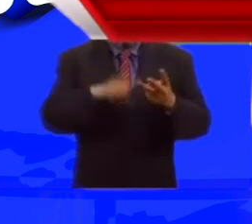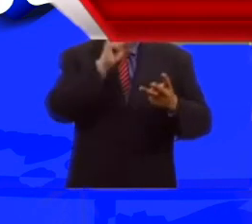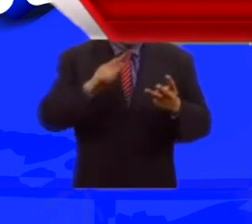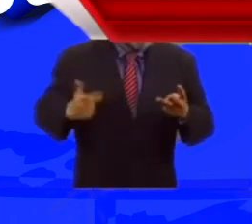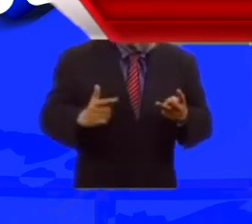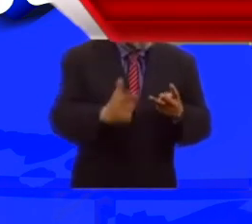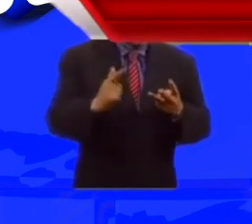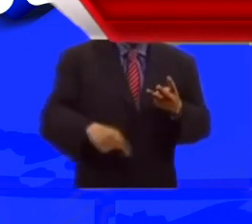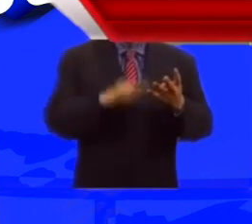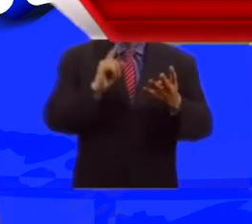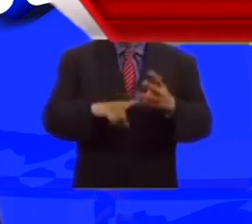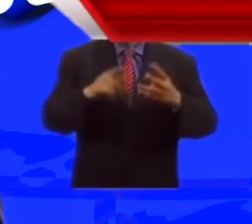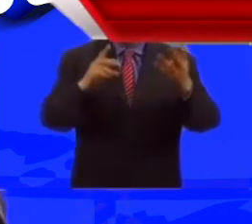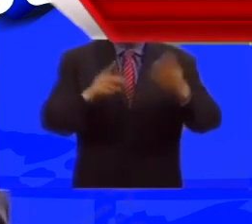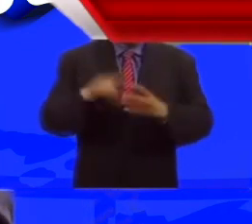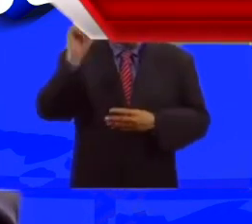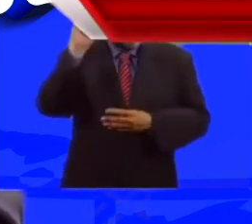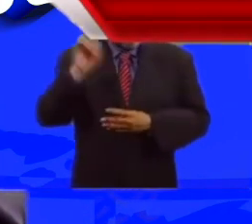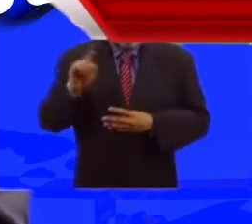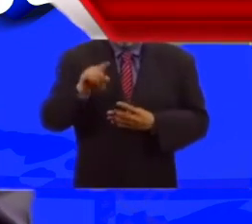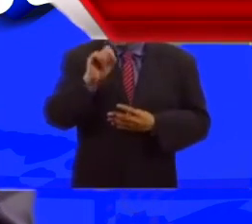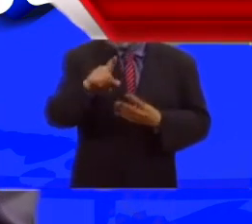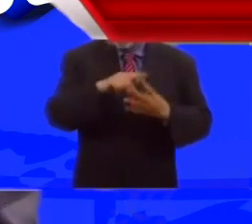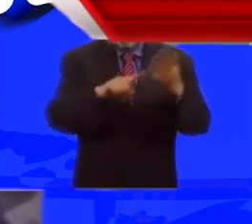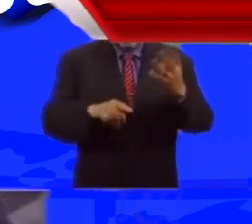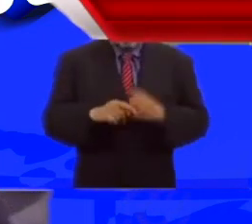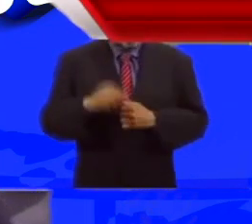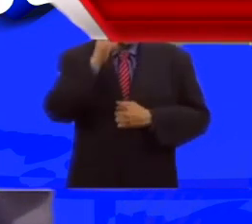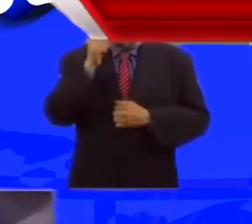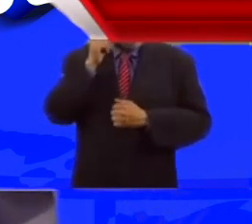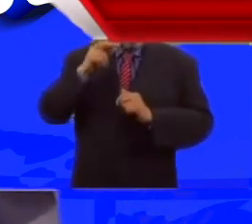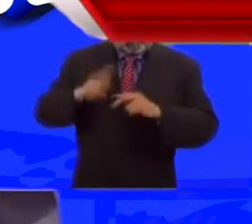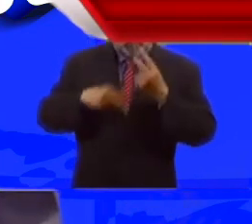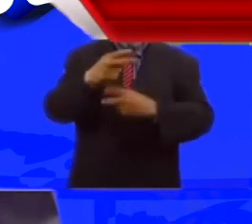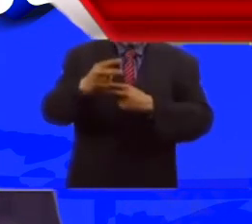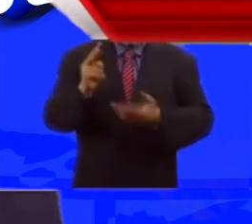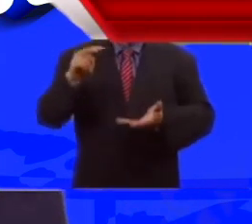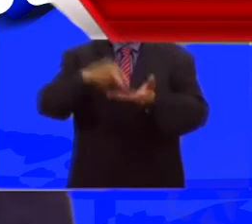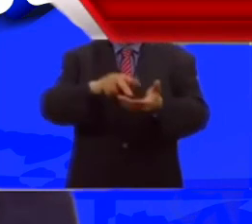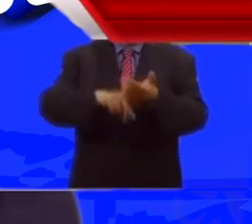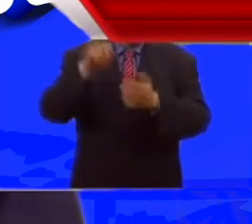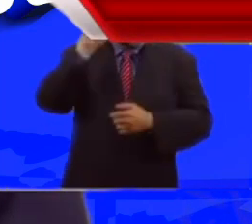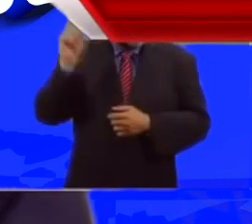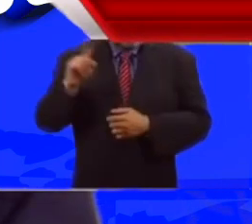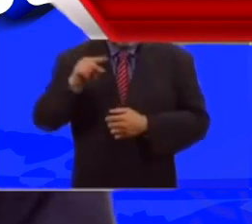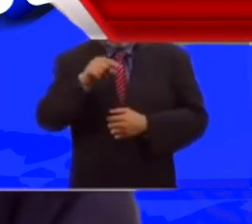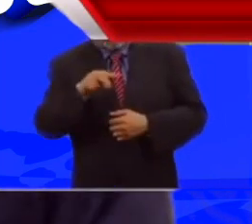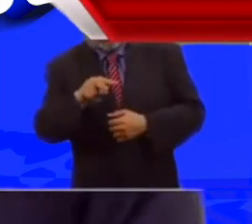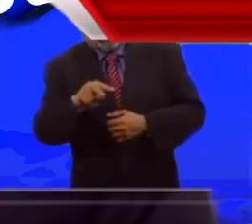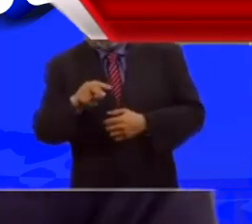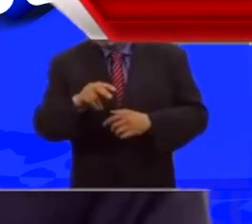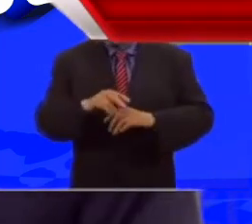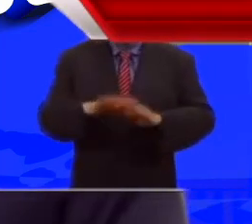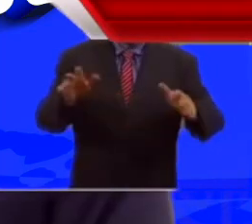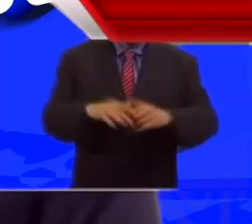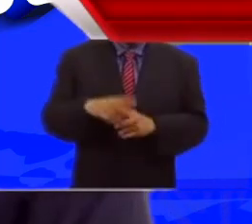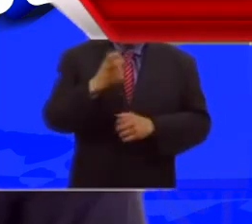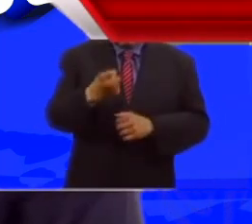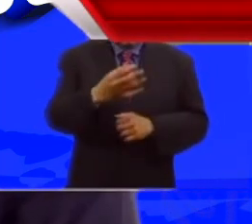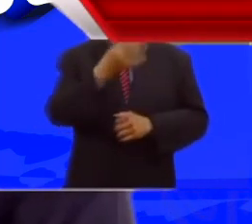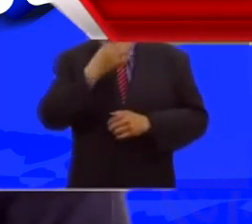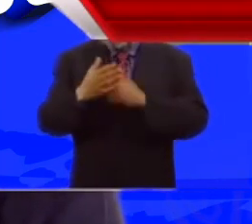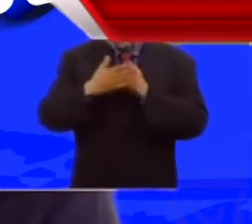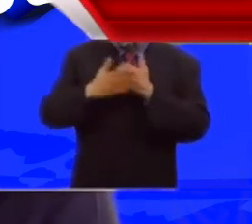Guanajuato y Zacatecas. Ayer que estuve en Zacatecas, pues eso fue lo que